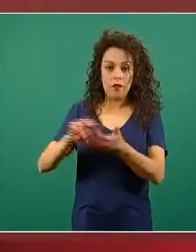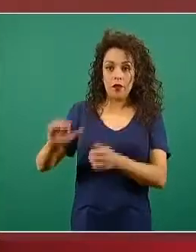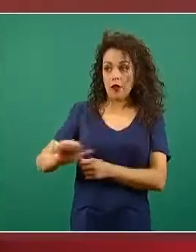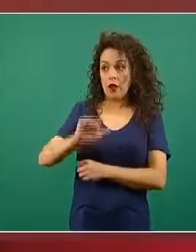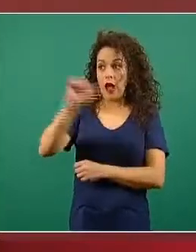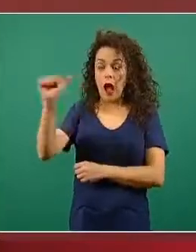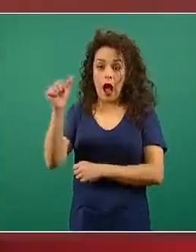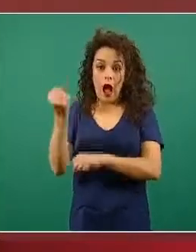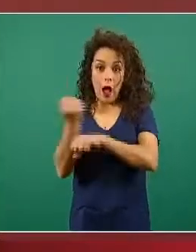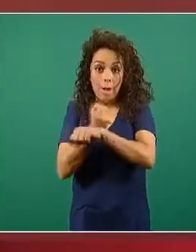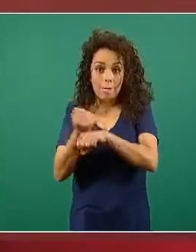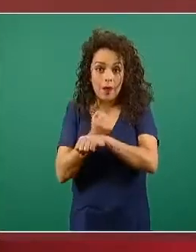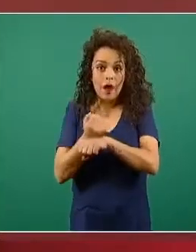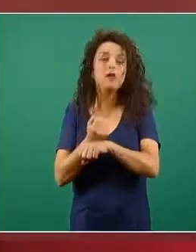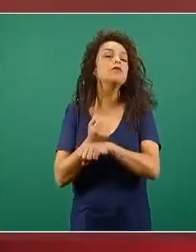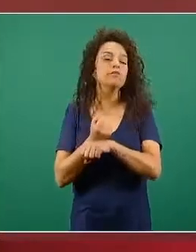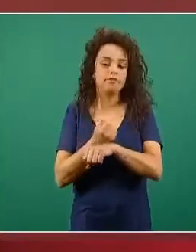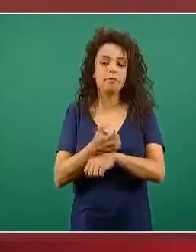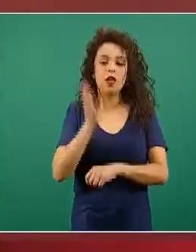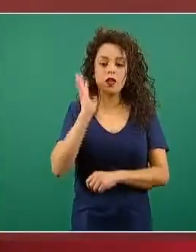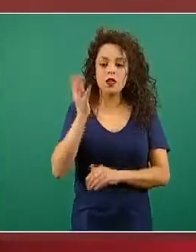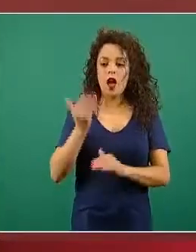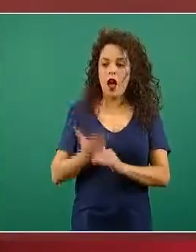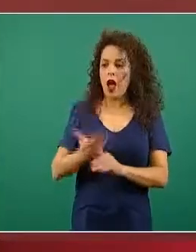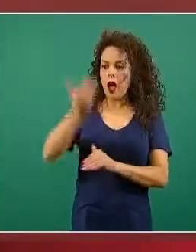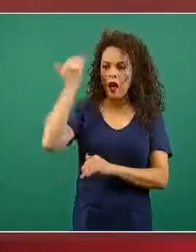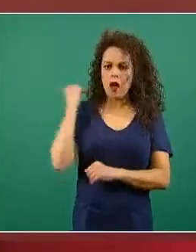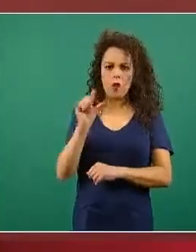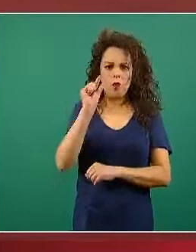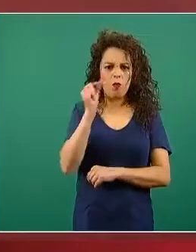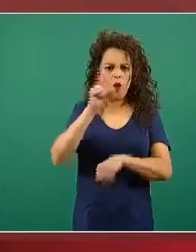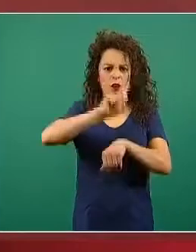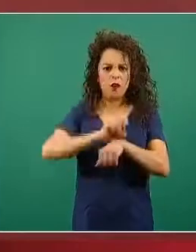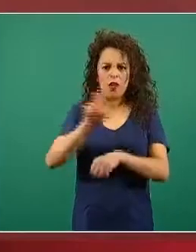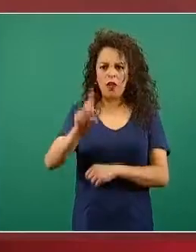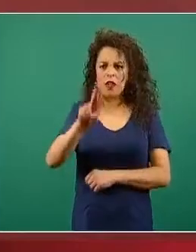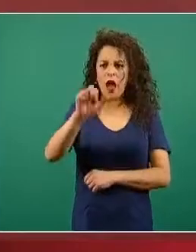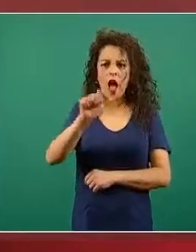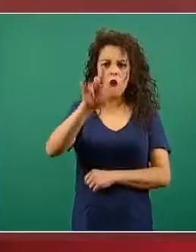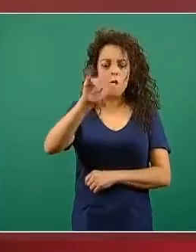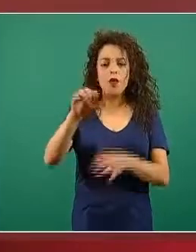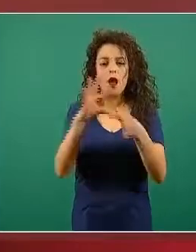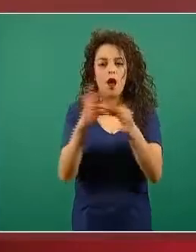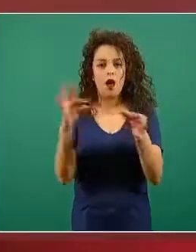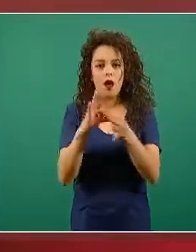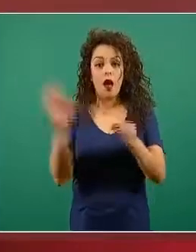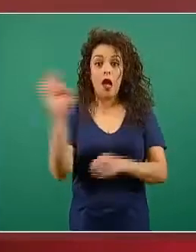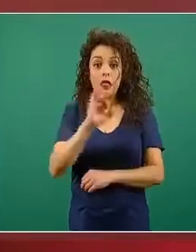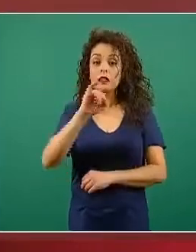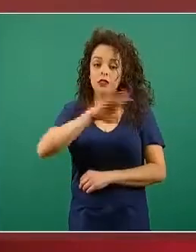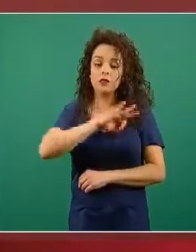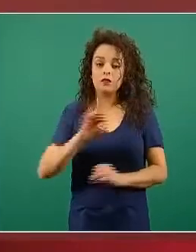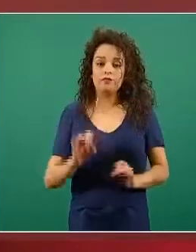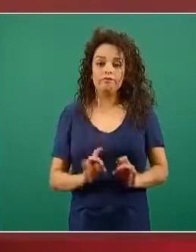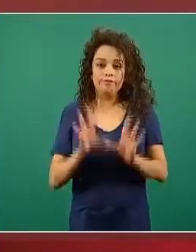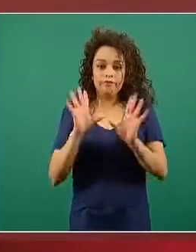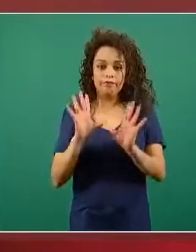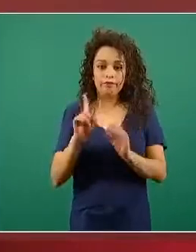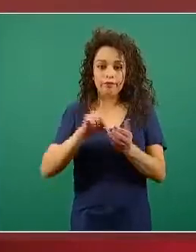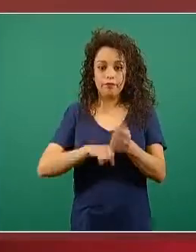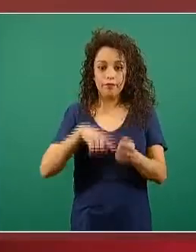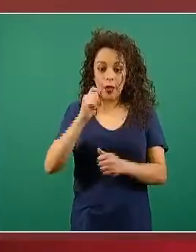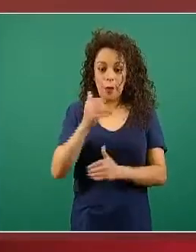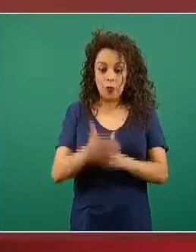ya estaba previsto, lo explicó el doctor Alomía hace unos pocos días. Podría darse esta circunstancia en donde a mitad del